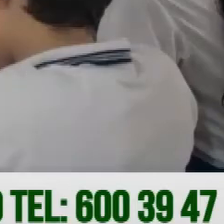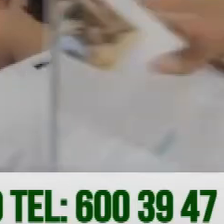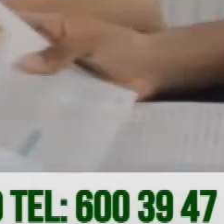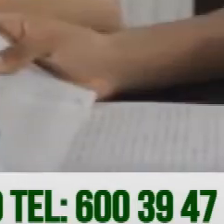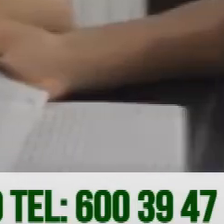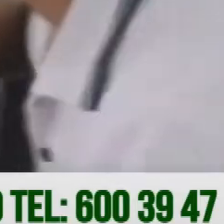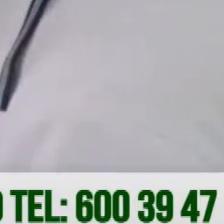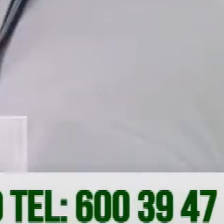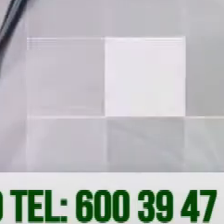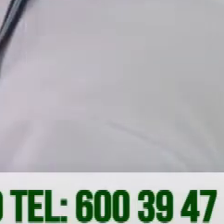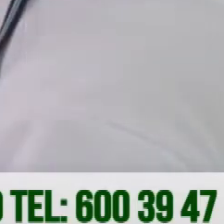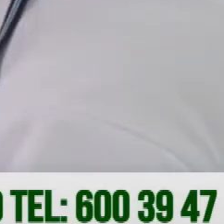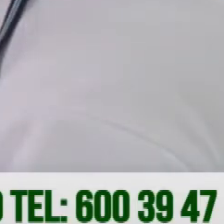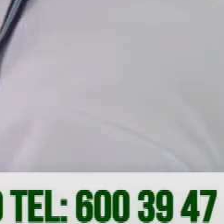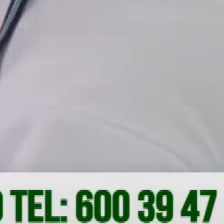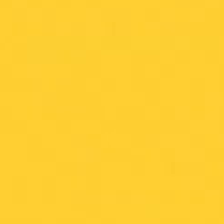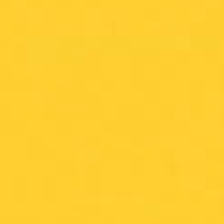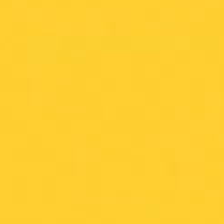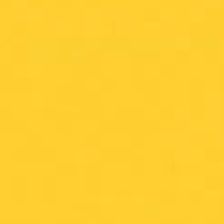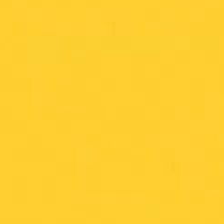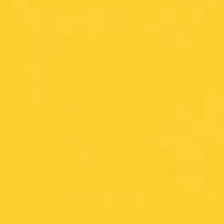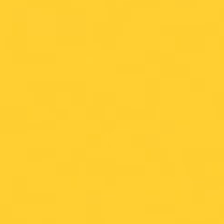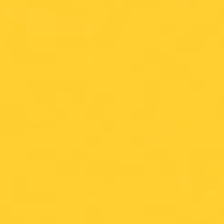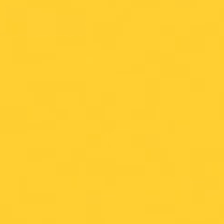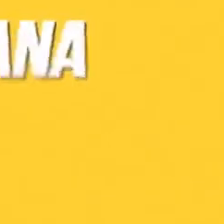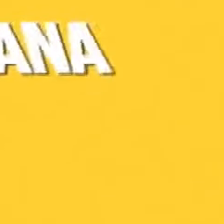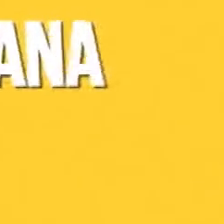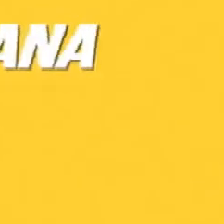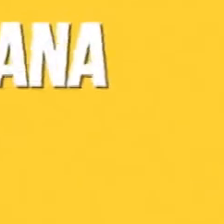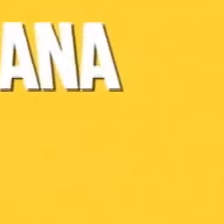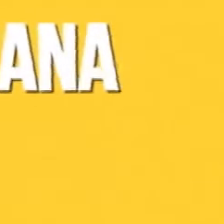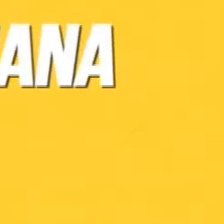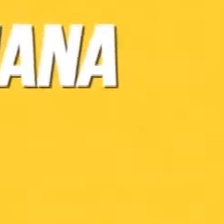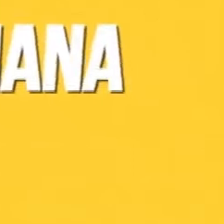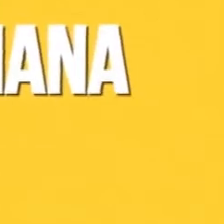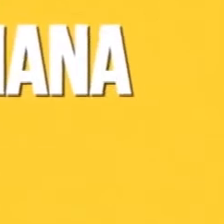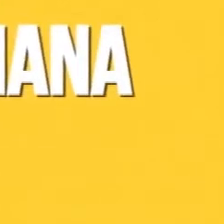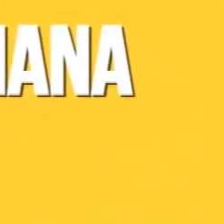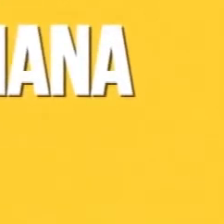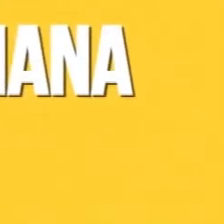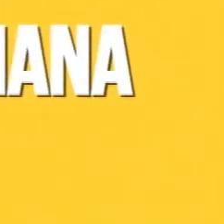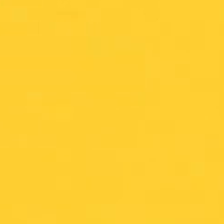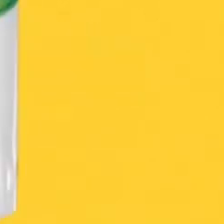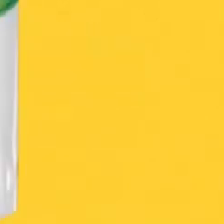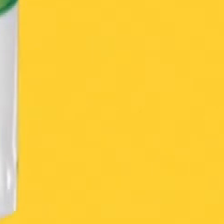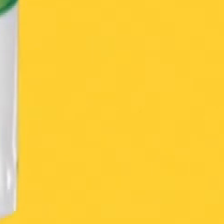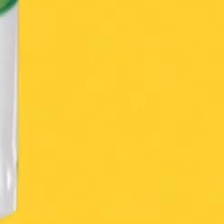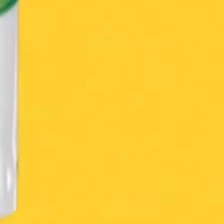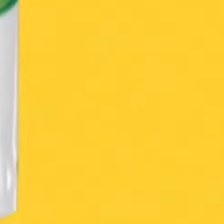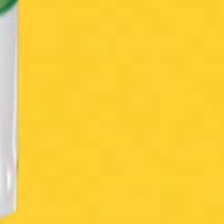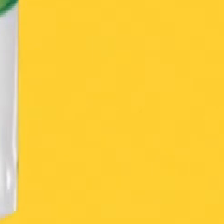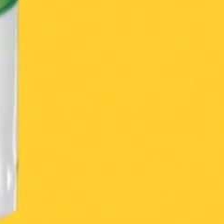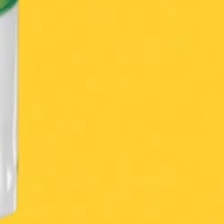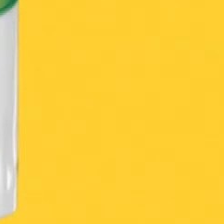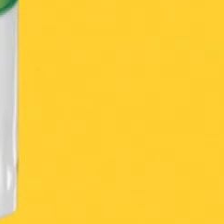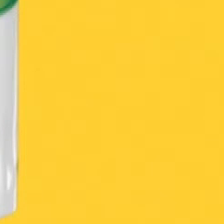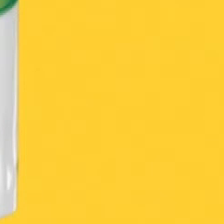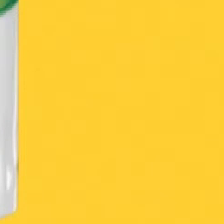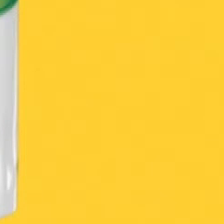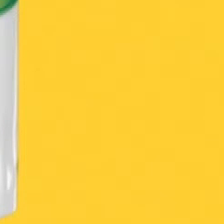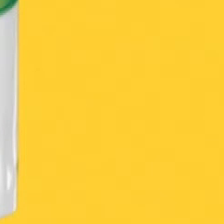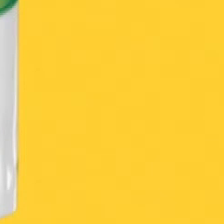jornadas nocturna y fines de semana. Autoservicios La Quinta, grandes descuentos de aniversario, fin de semana. Detergente Ariel por 2